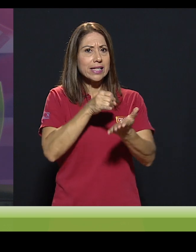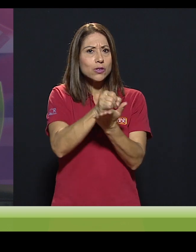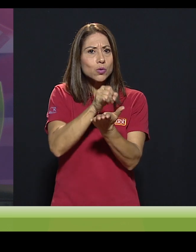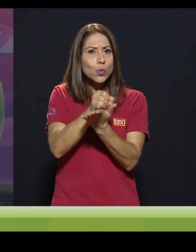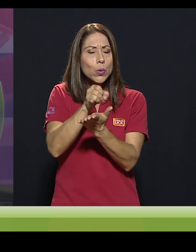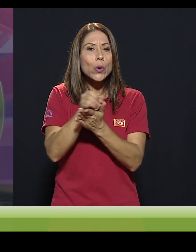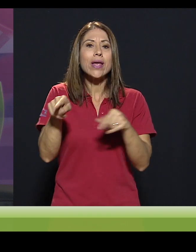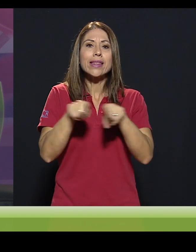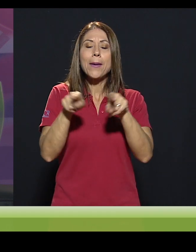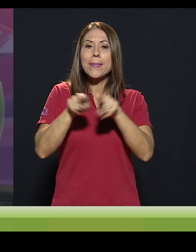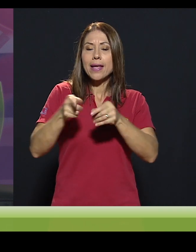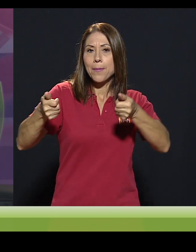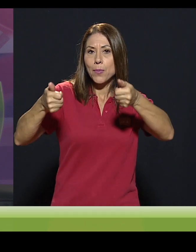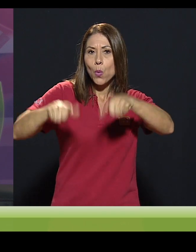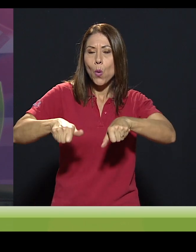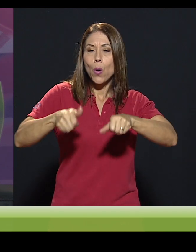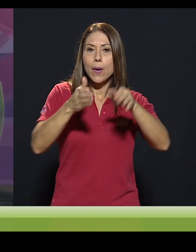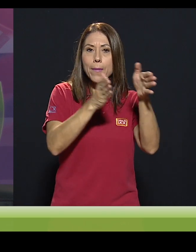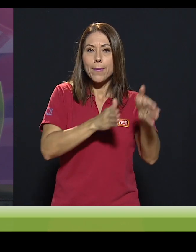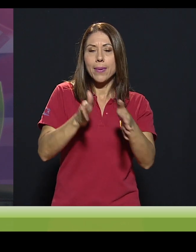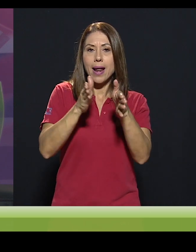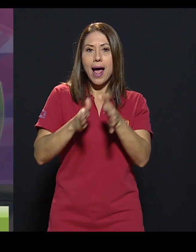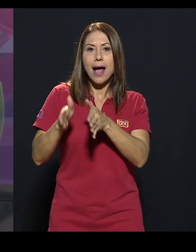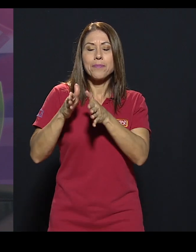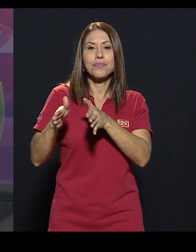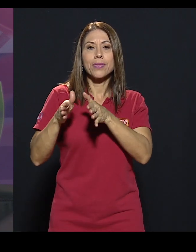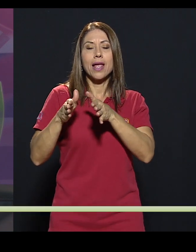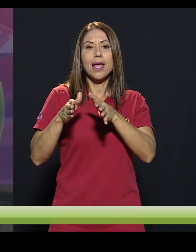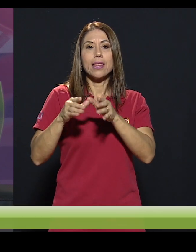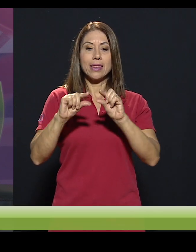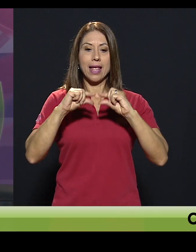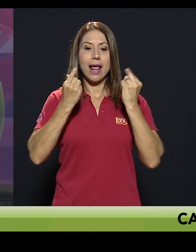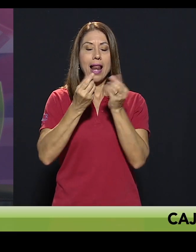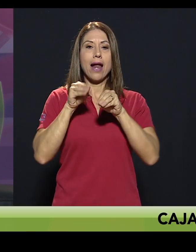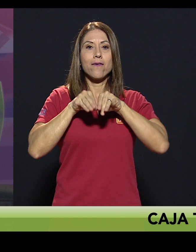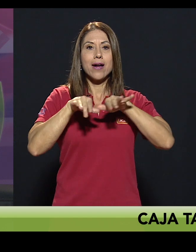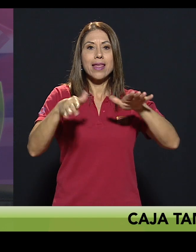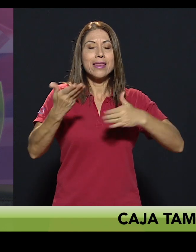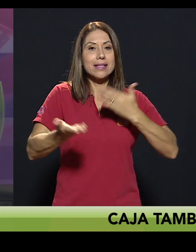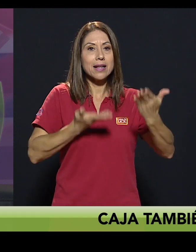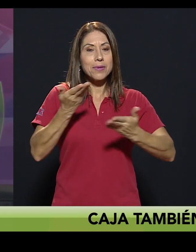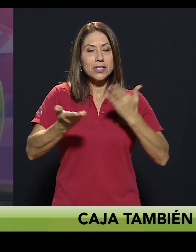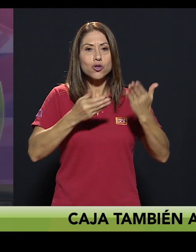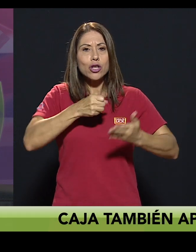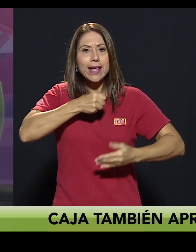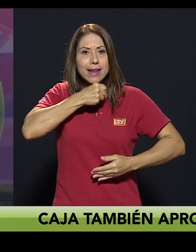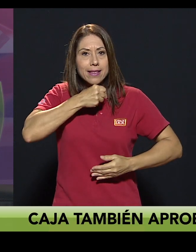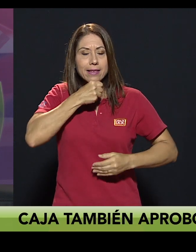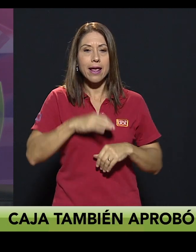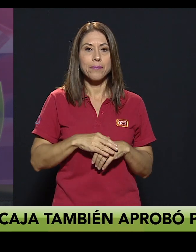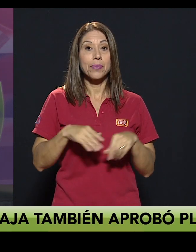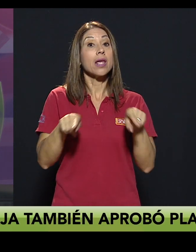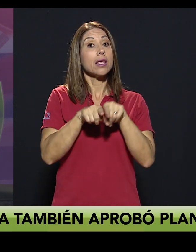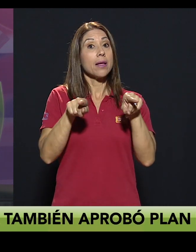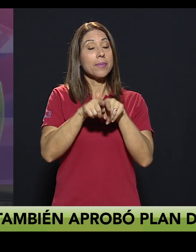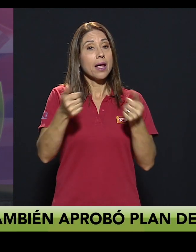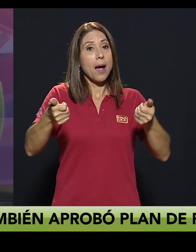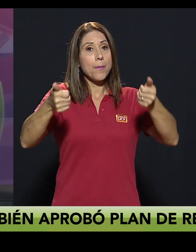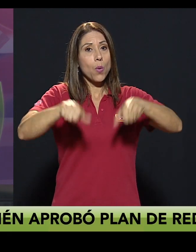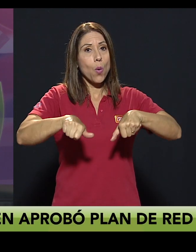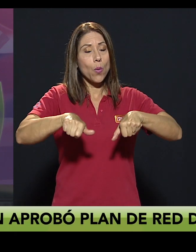también el plan de la red de servicios de geriatría y